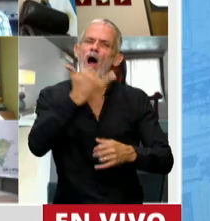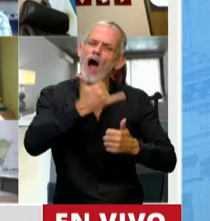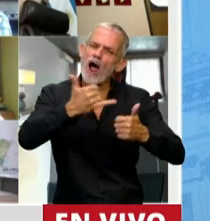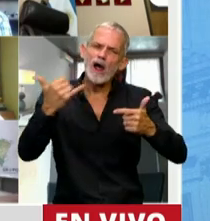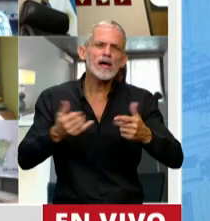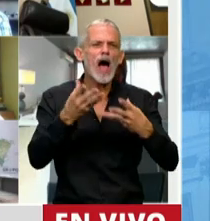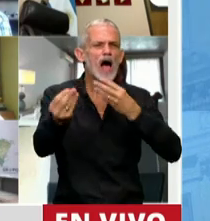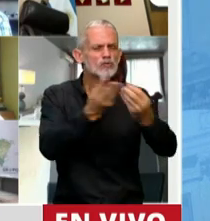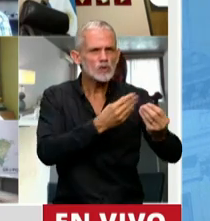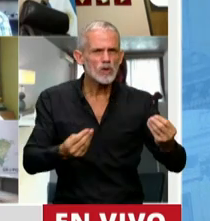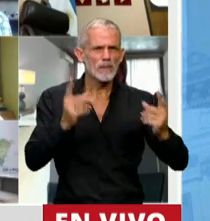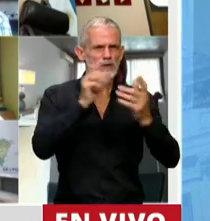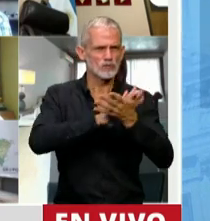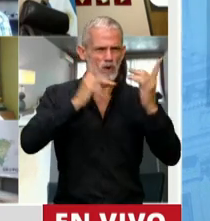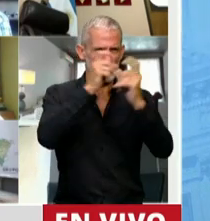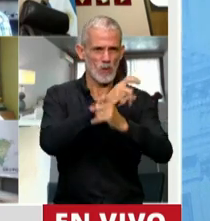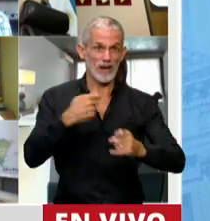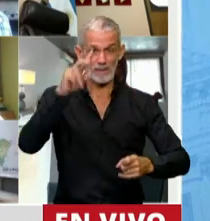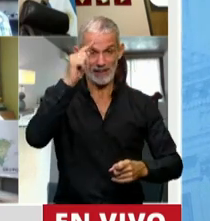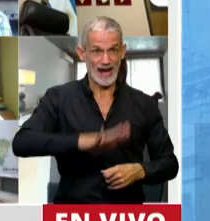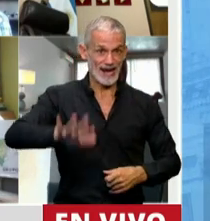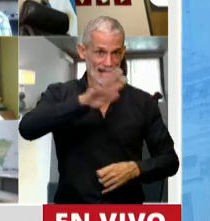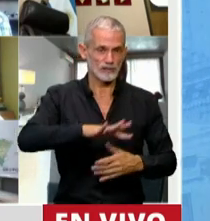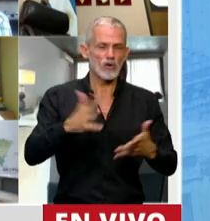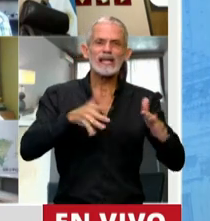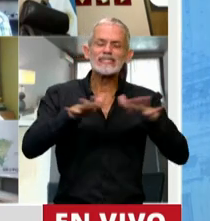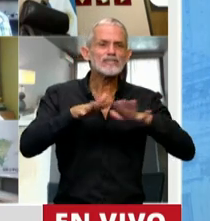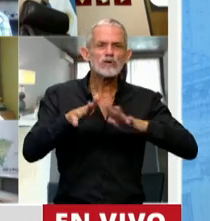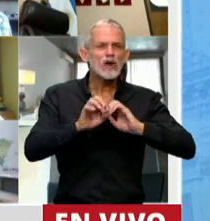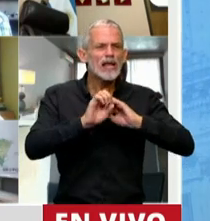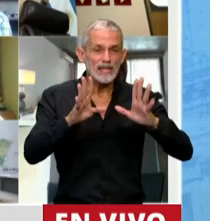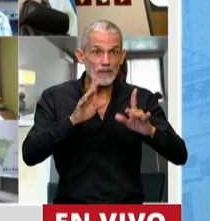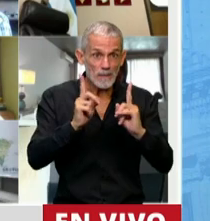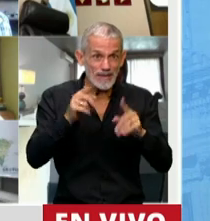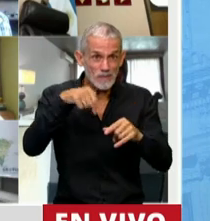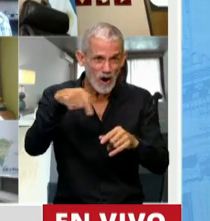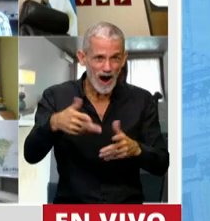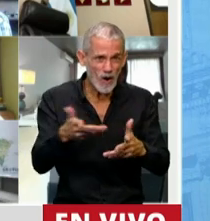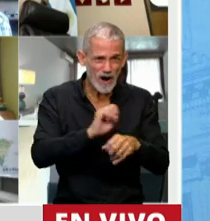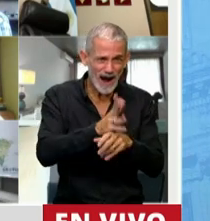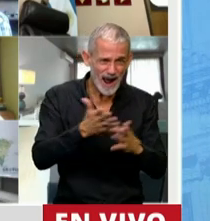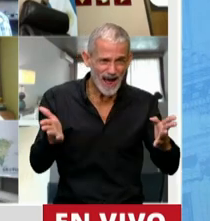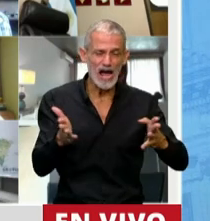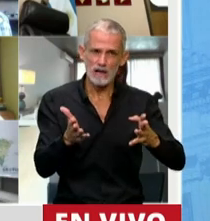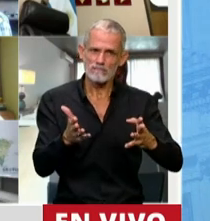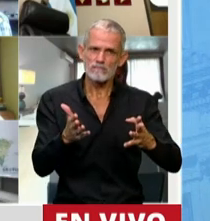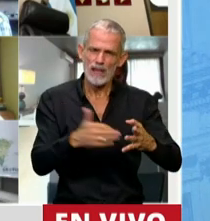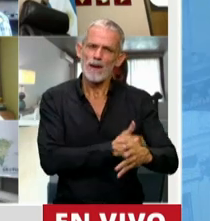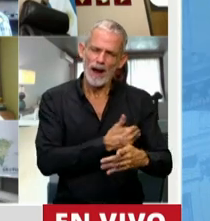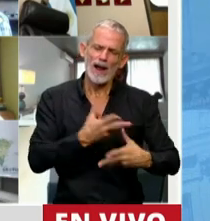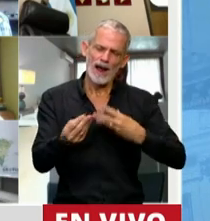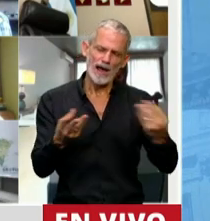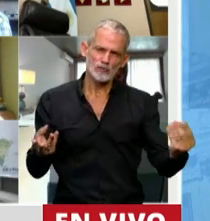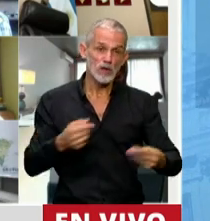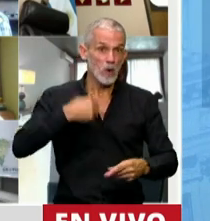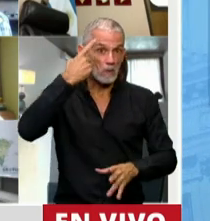a los problemas de la nación, máxime en situaciones críticas como las que hoy estamos viviendo. Y me